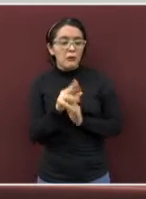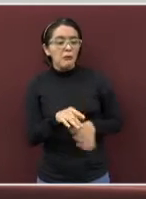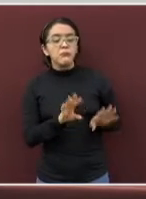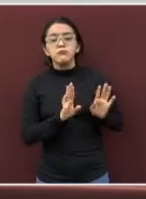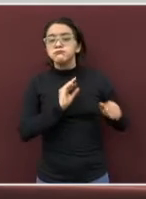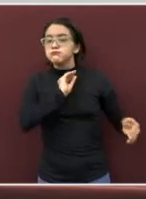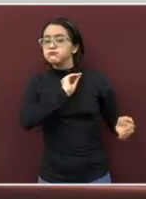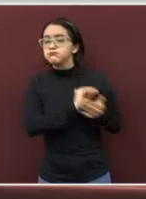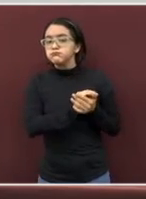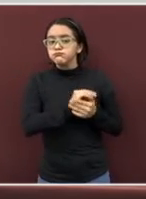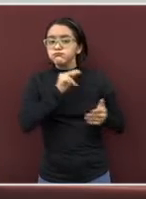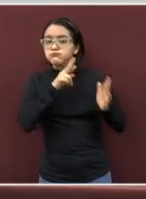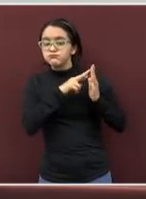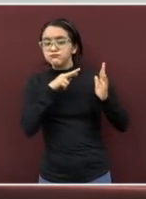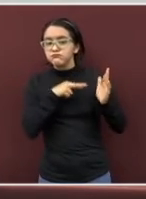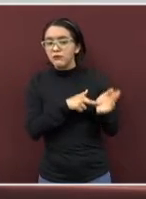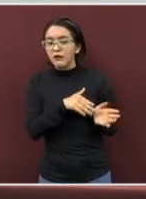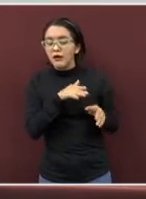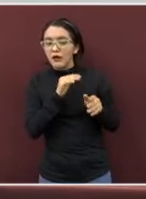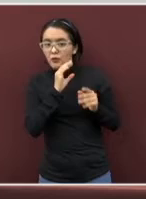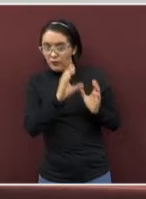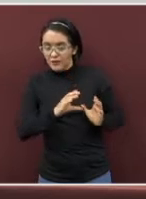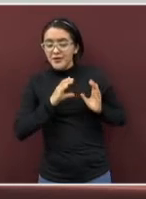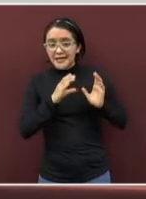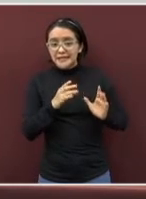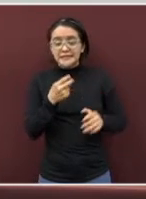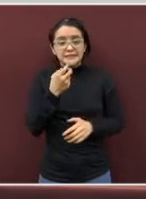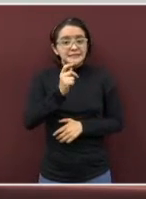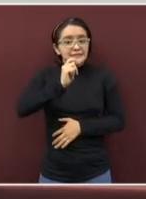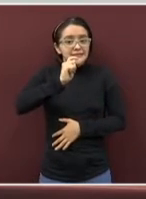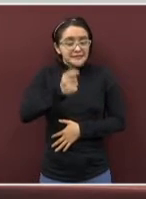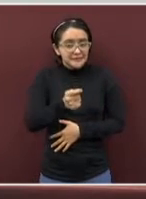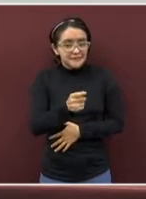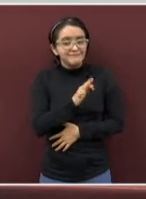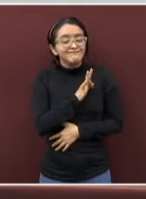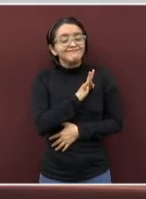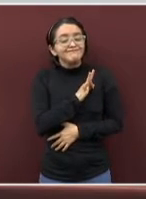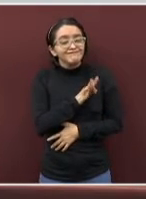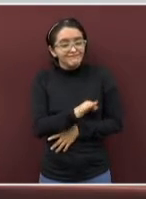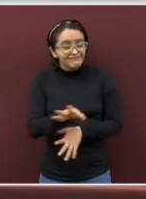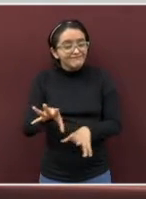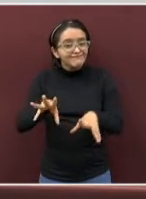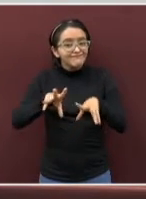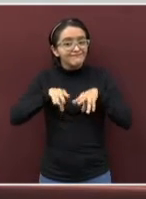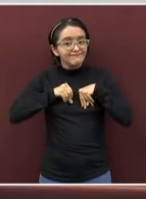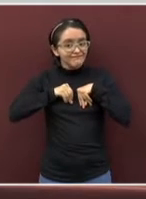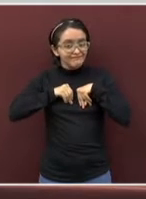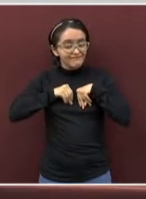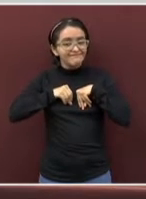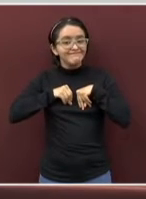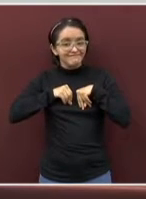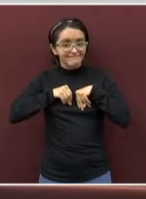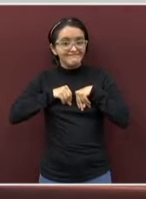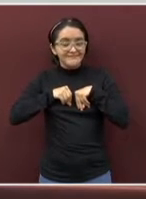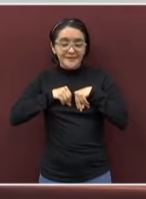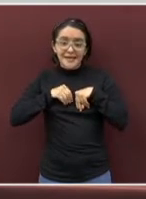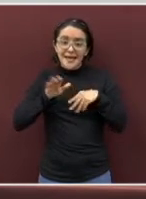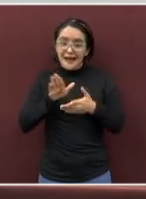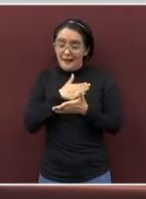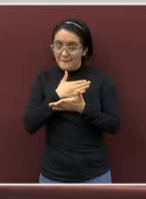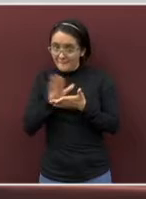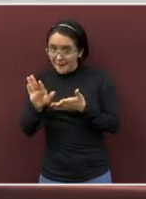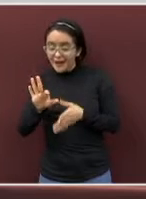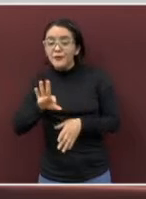protección contribuyen en forma importante no sólo a la persistencia